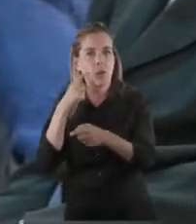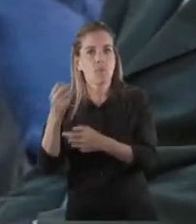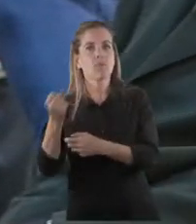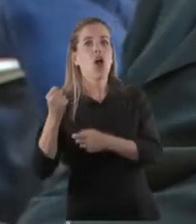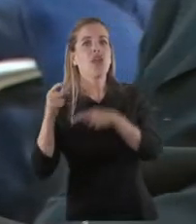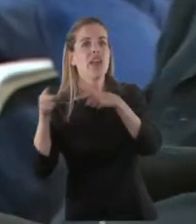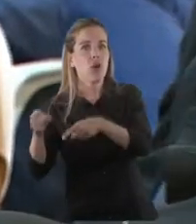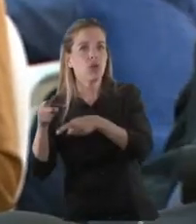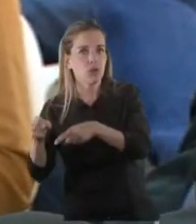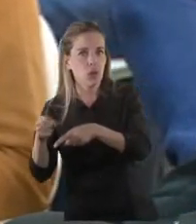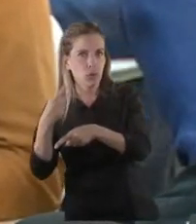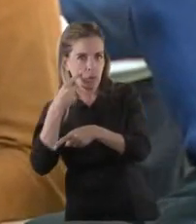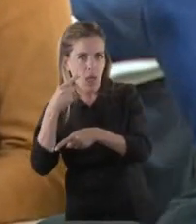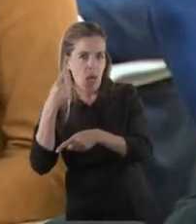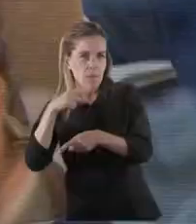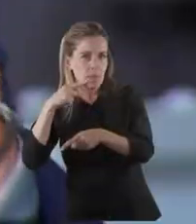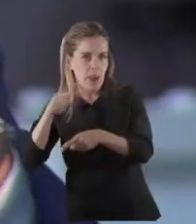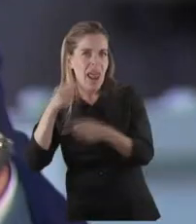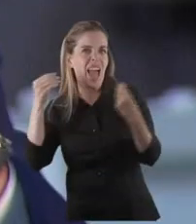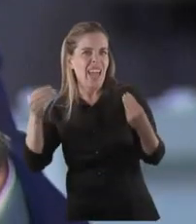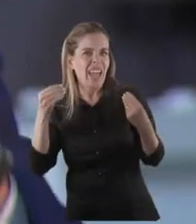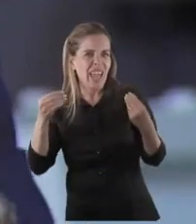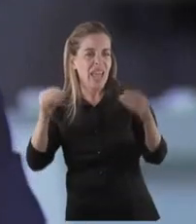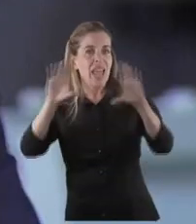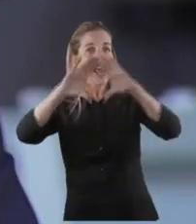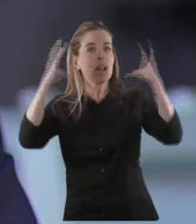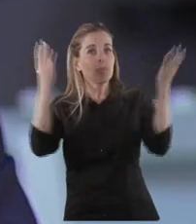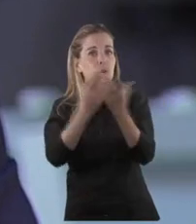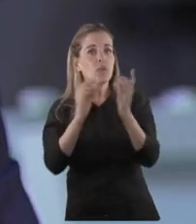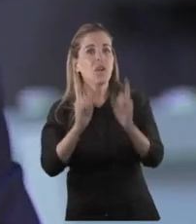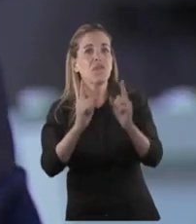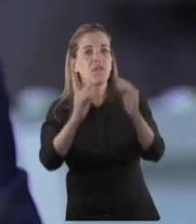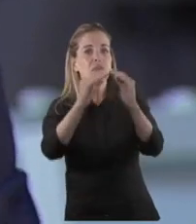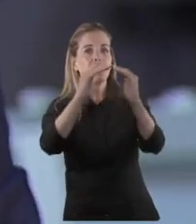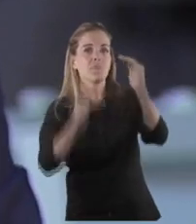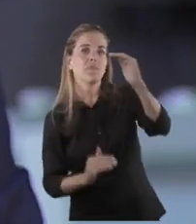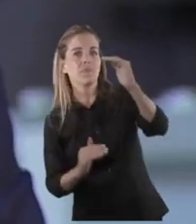hacen todo lo posible para que el mundo no se iguale.